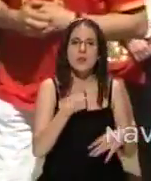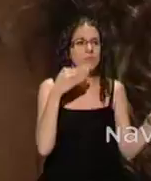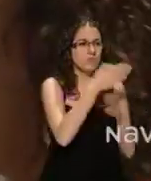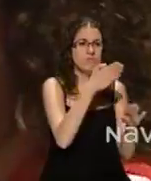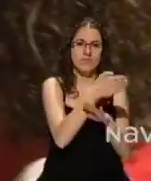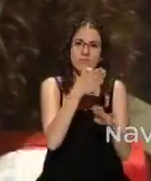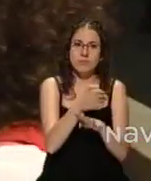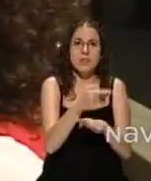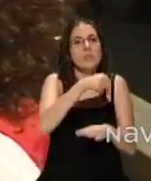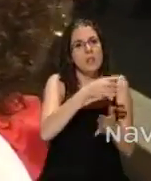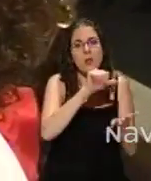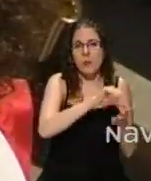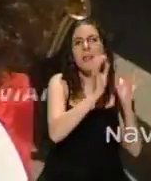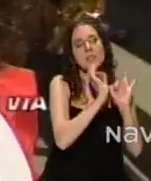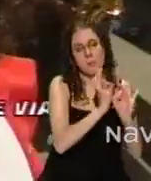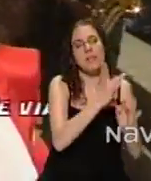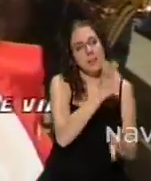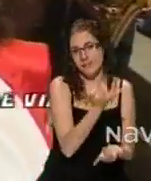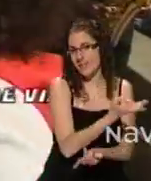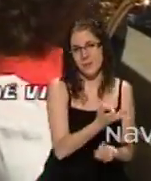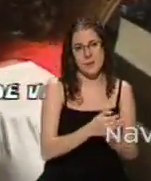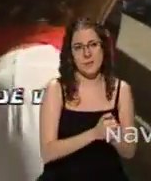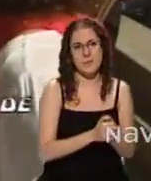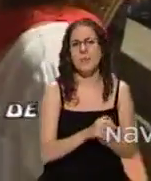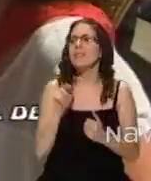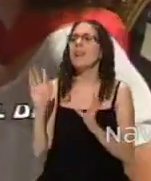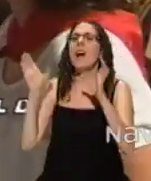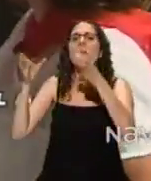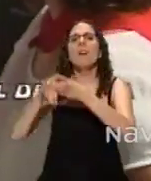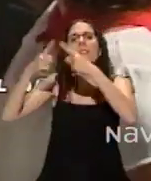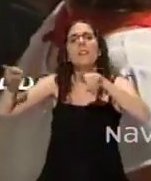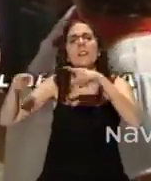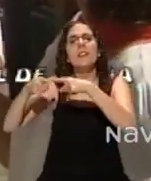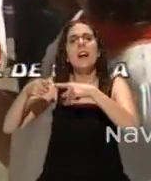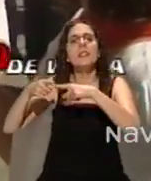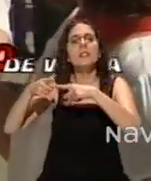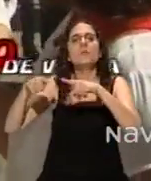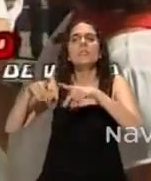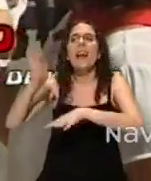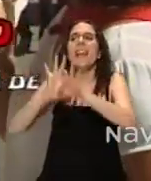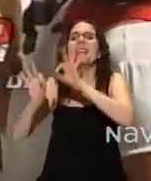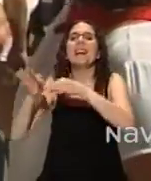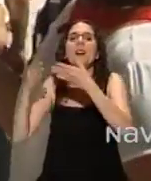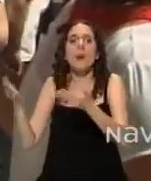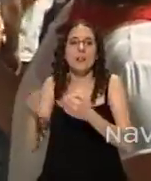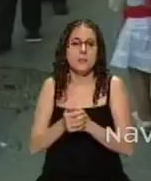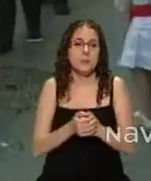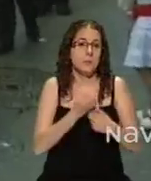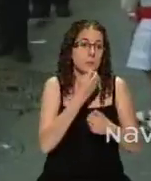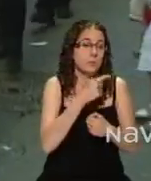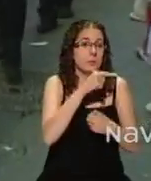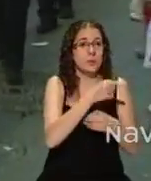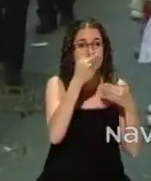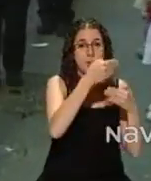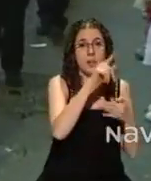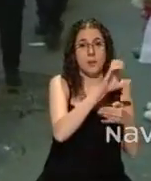había que estar. ¿Cuáles son los temas que elige la banda municipal para un día como hoy? Vamos a tocar ahora una marcha a Lorenzín Mendoza. Y luego a la